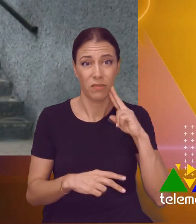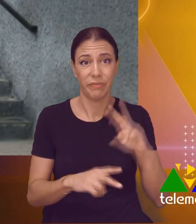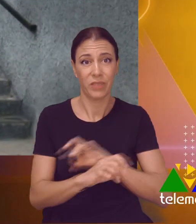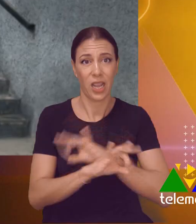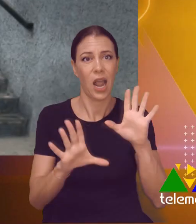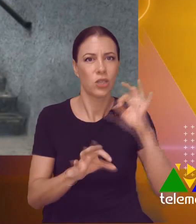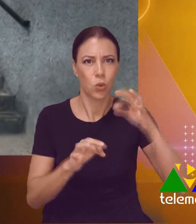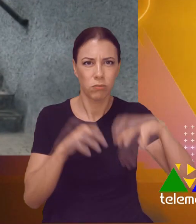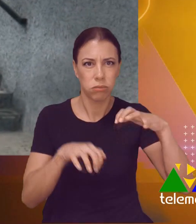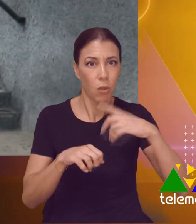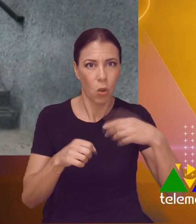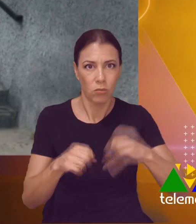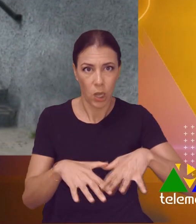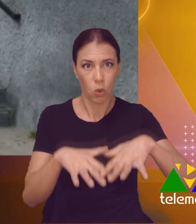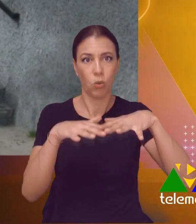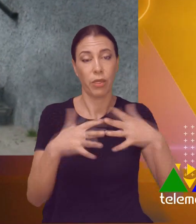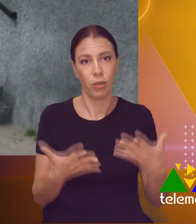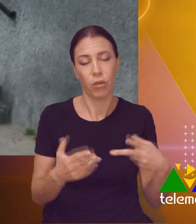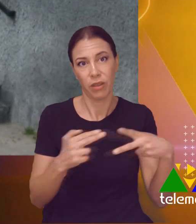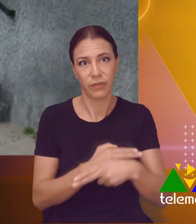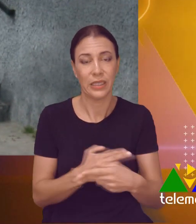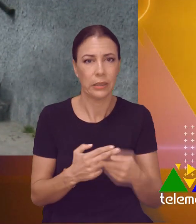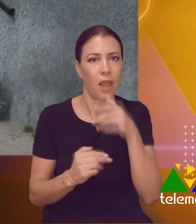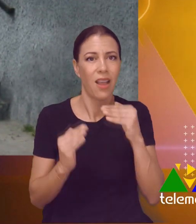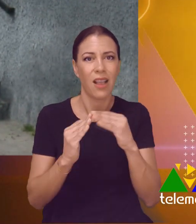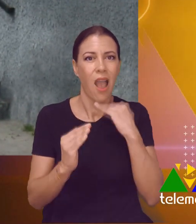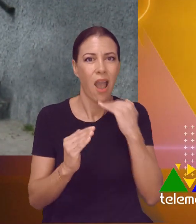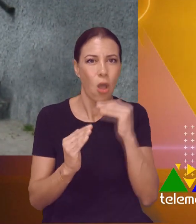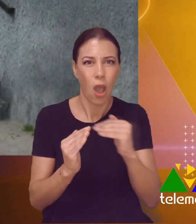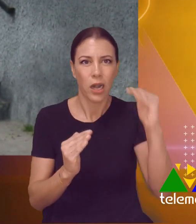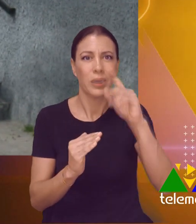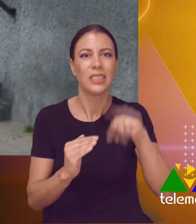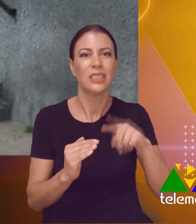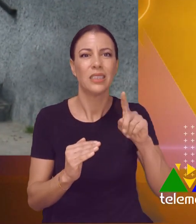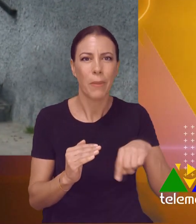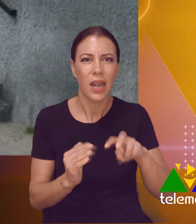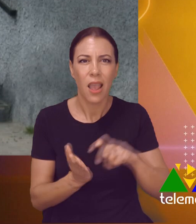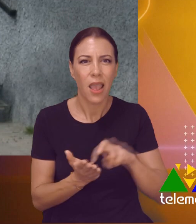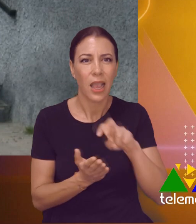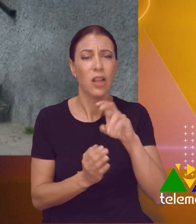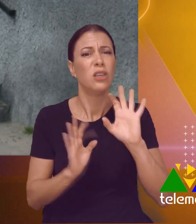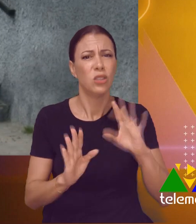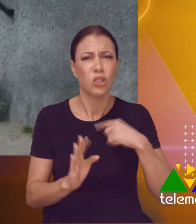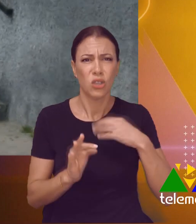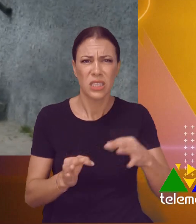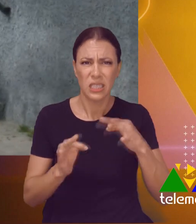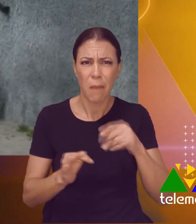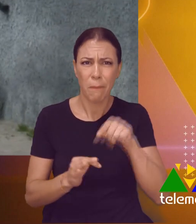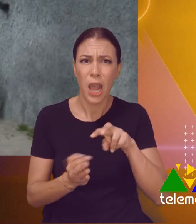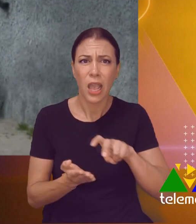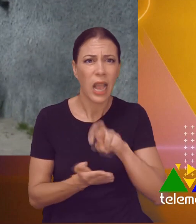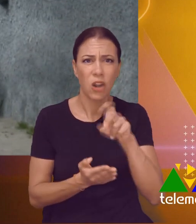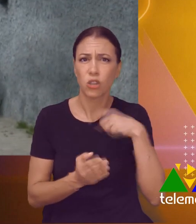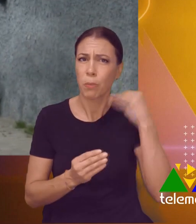y... Claro, seguramente se inundaría. Y por eso las casas las vemos así en alto, con algunos escalones. Siempre han estado así, yo las